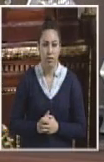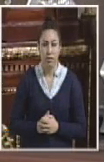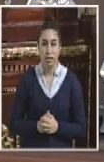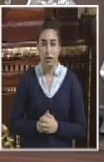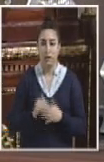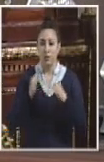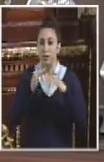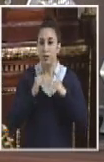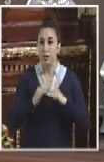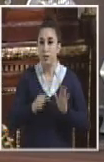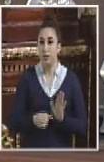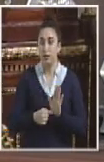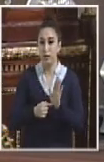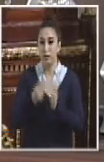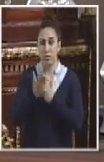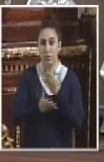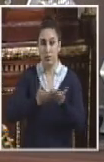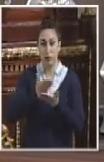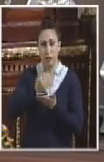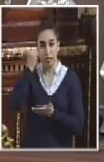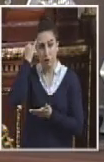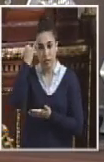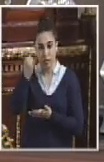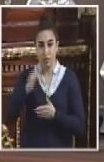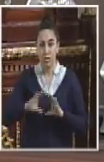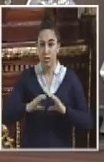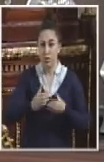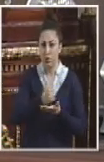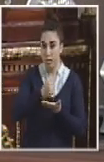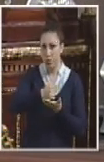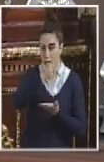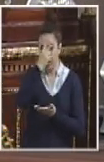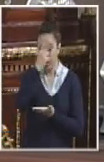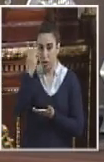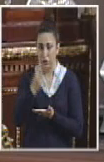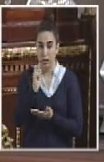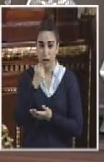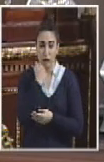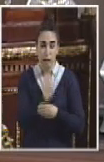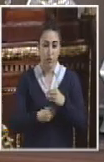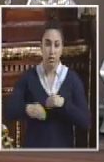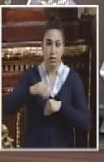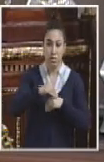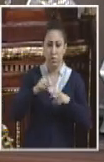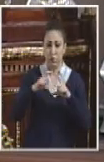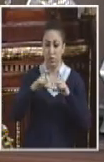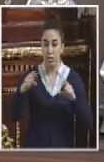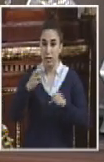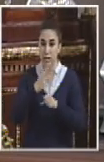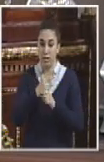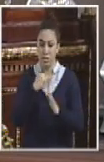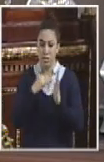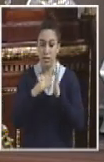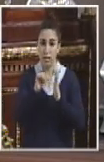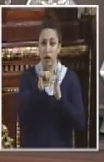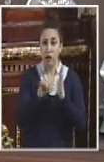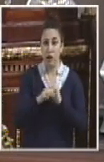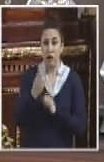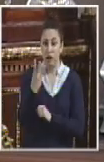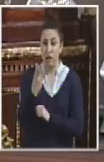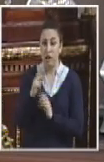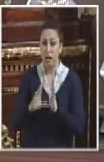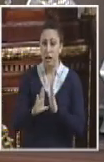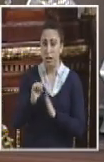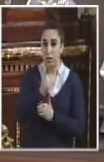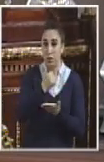Para presentar una iniciativa ante el Congreso de la Unión con proyecto de decreto por el que se adiciona el párrafo tercero del artículo 3 de la Constitución